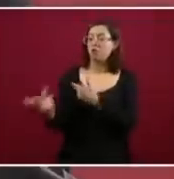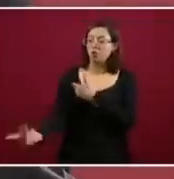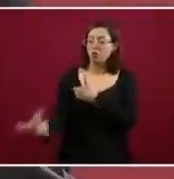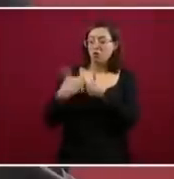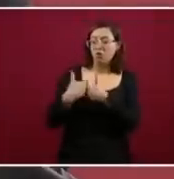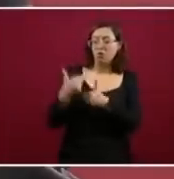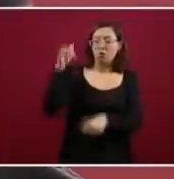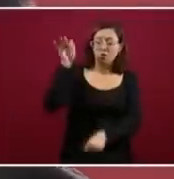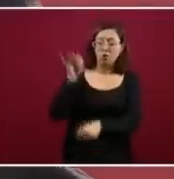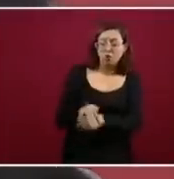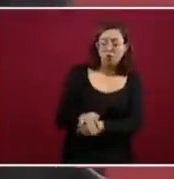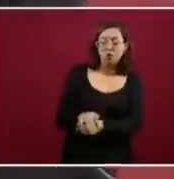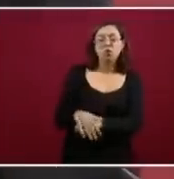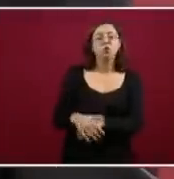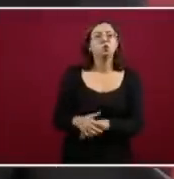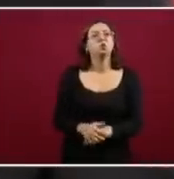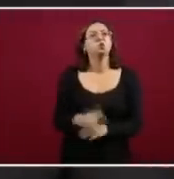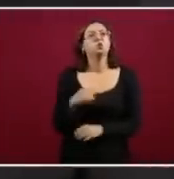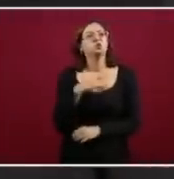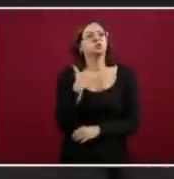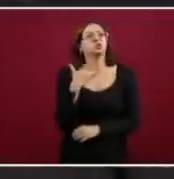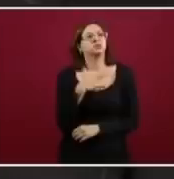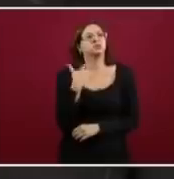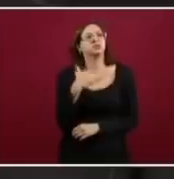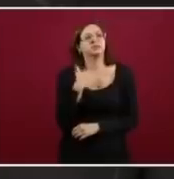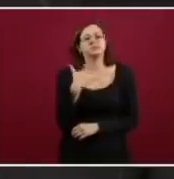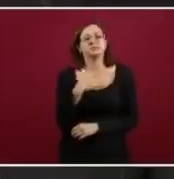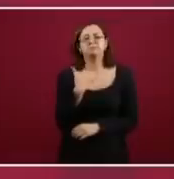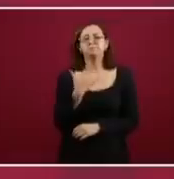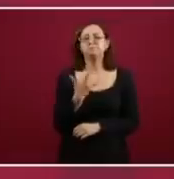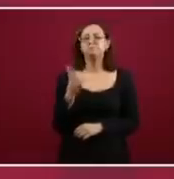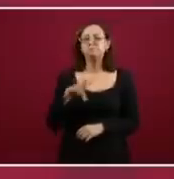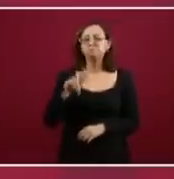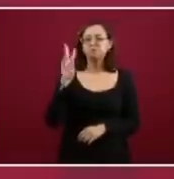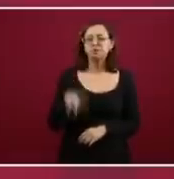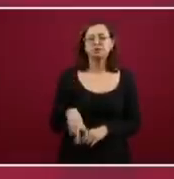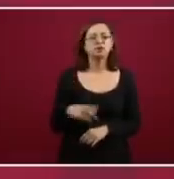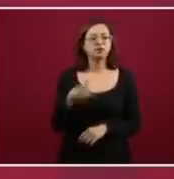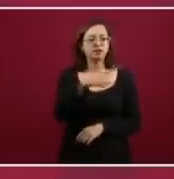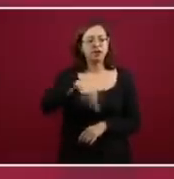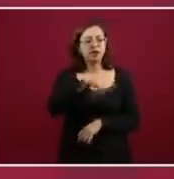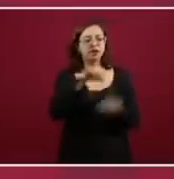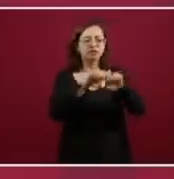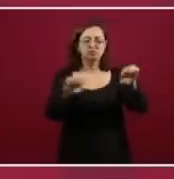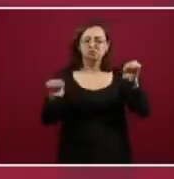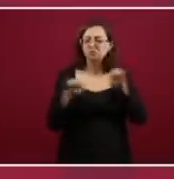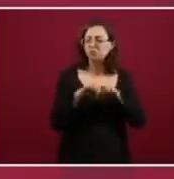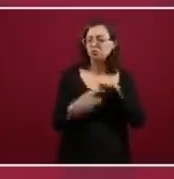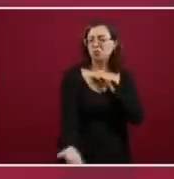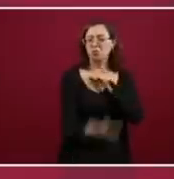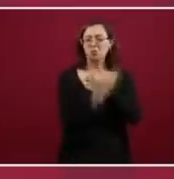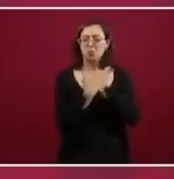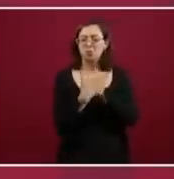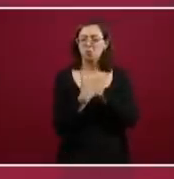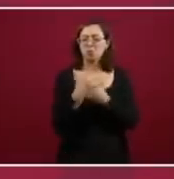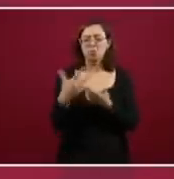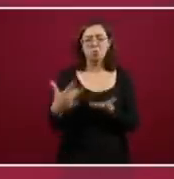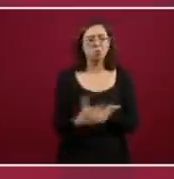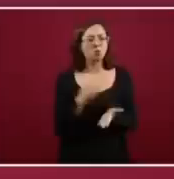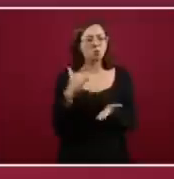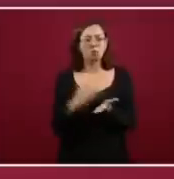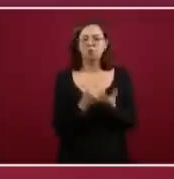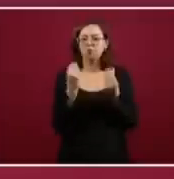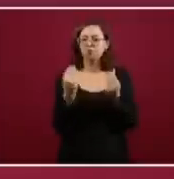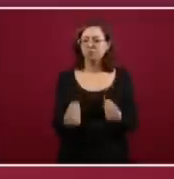me sentí muy apoyado muy respaldado porque es una operación